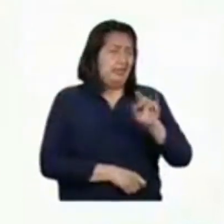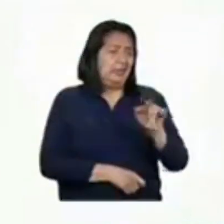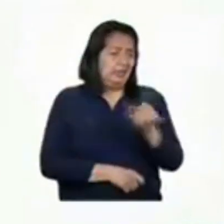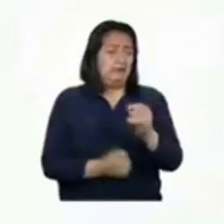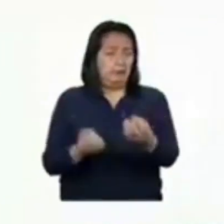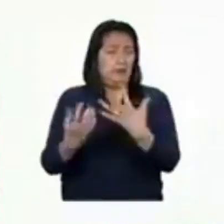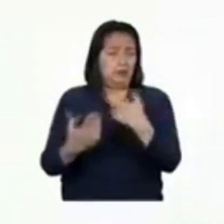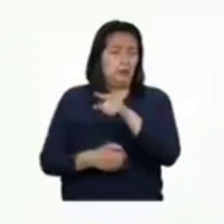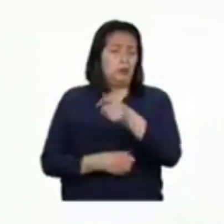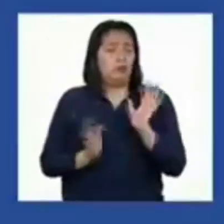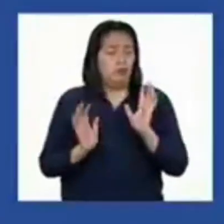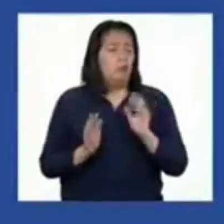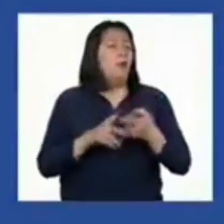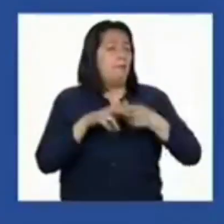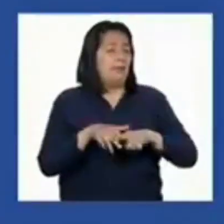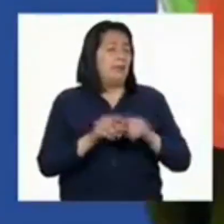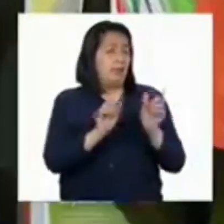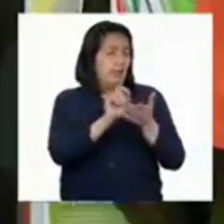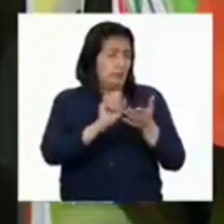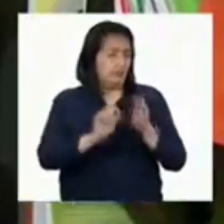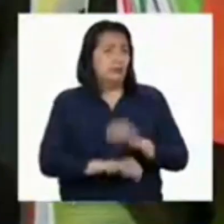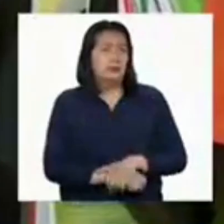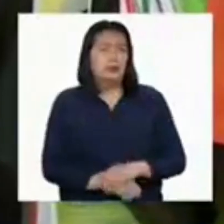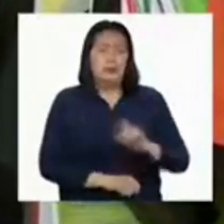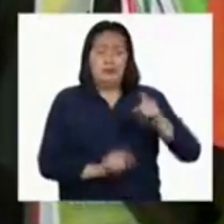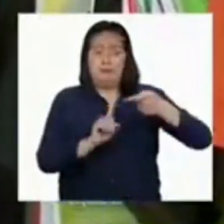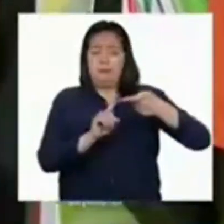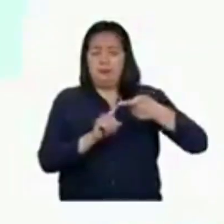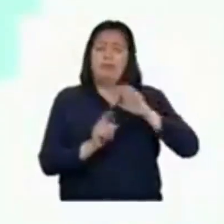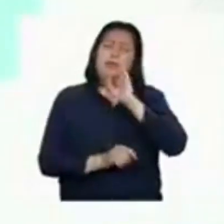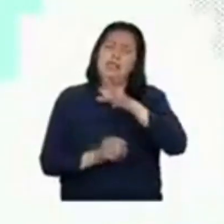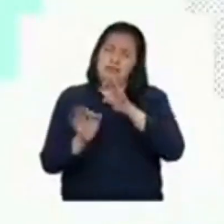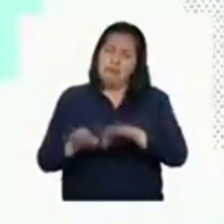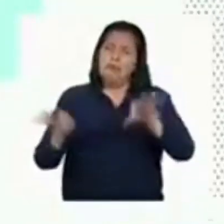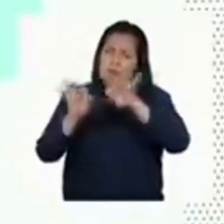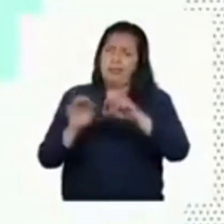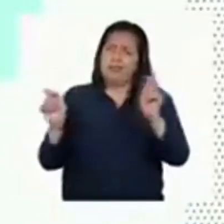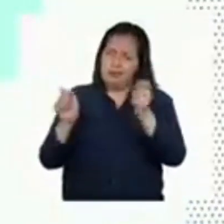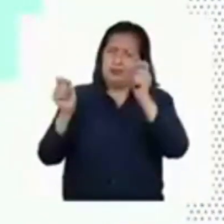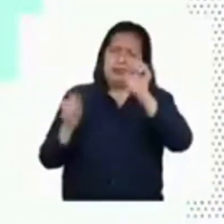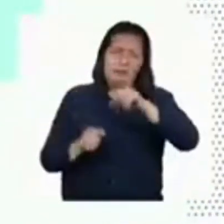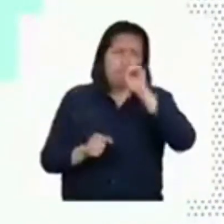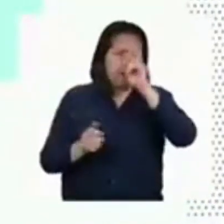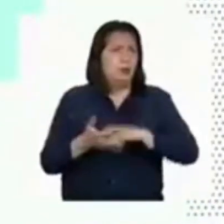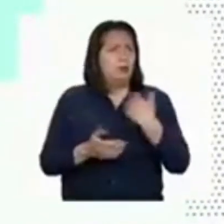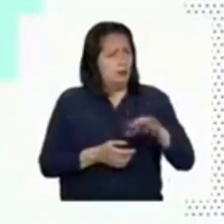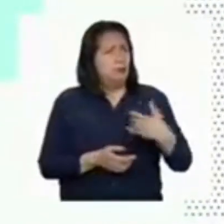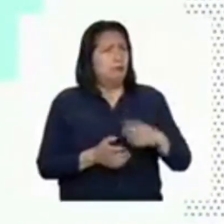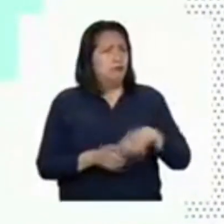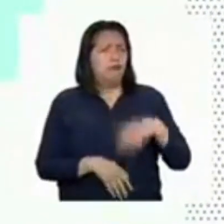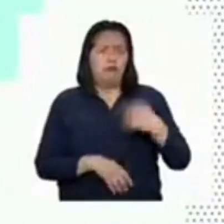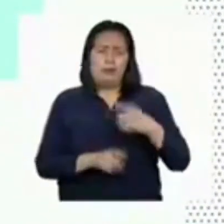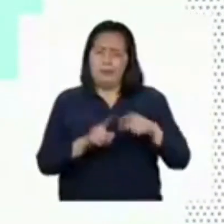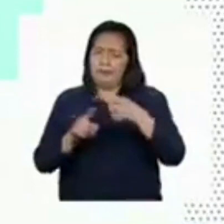nos dijo con respecto a su introducción. Primero diré que es importante celebrar fiestas patrias valorando la diversidad del